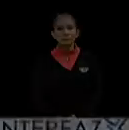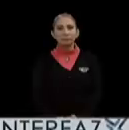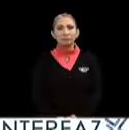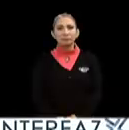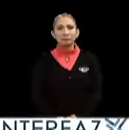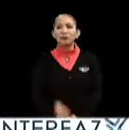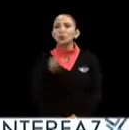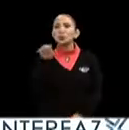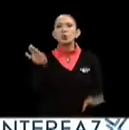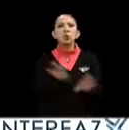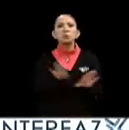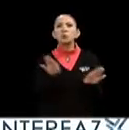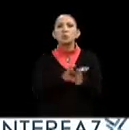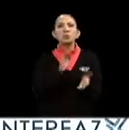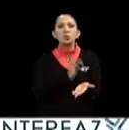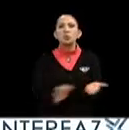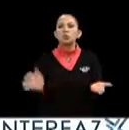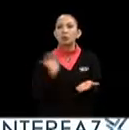¿Cómo te volviste lector?